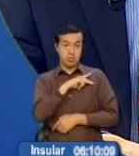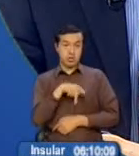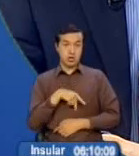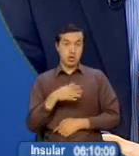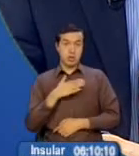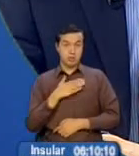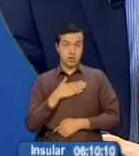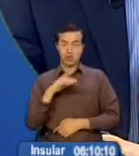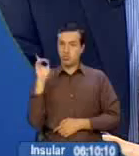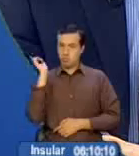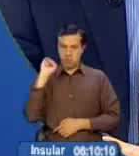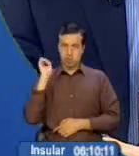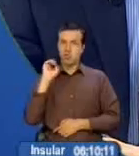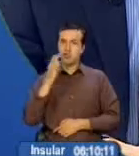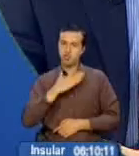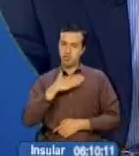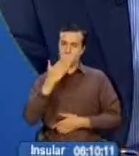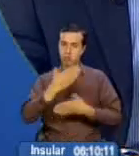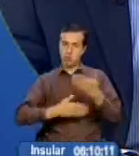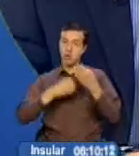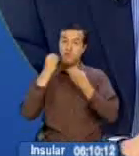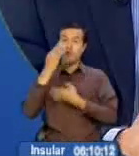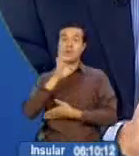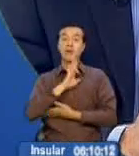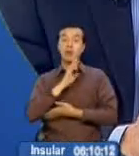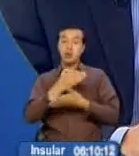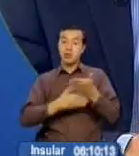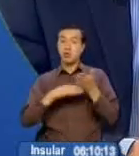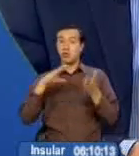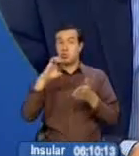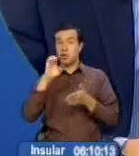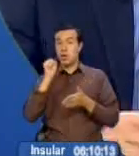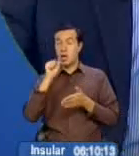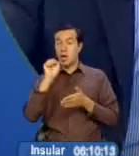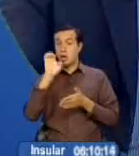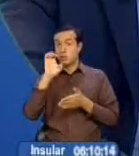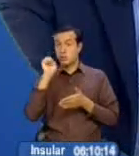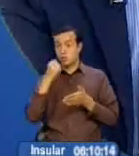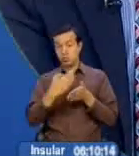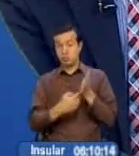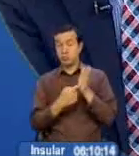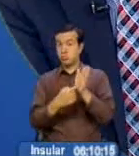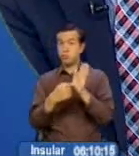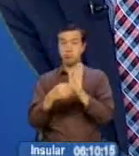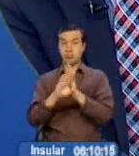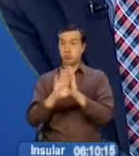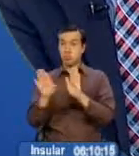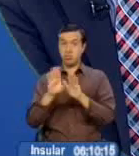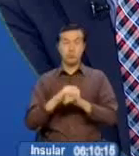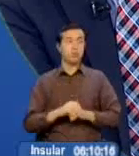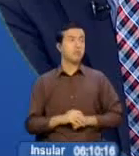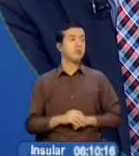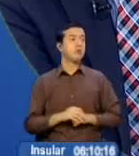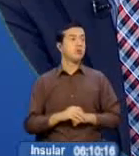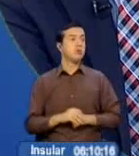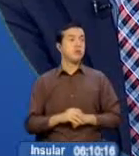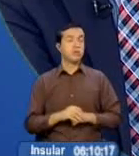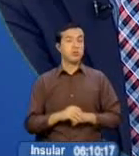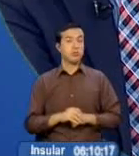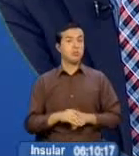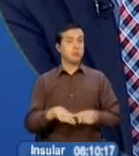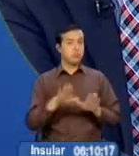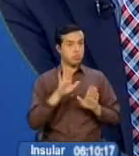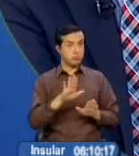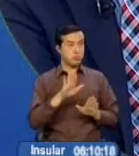tomando el informe técnico del SEACES. Es de aquí donde yo le doy estos doctor datos, Garicoa, ¿no? pero el tema... Y hay que señalar...